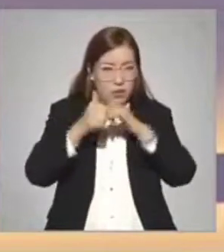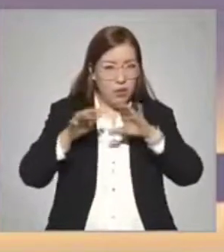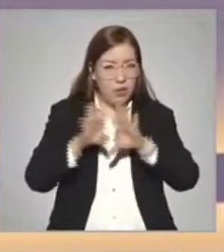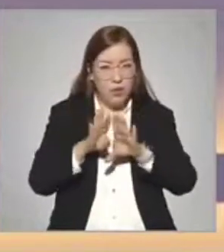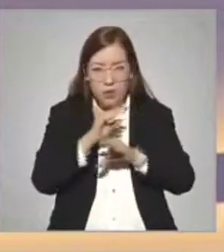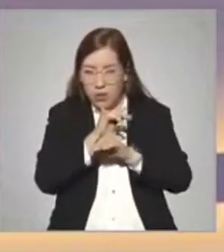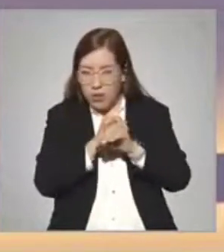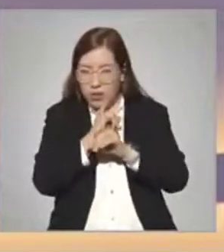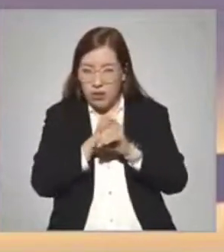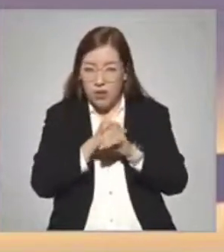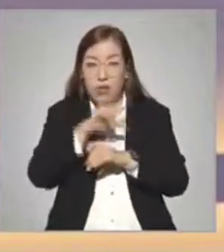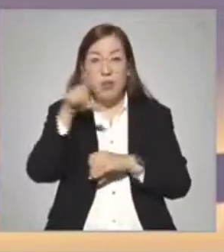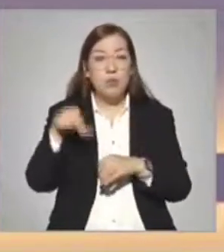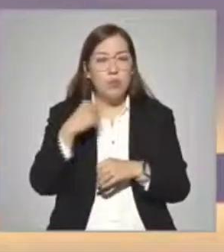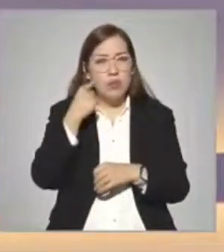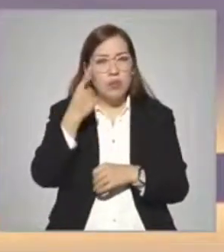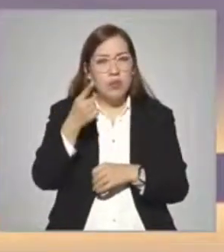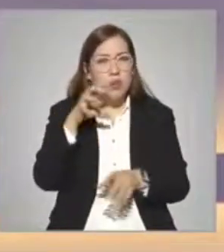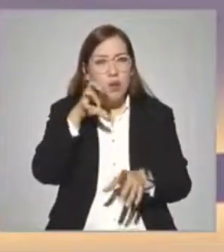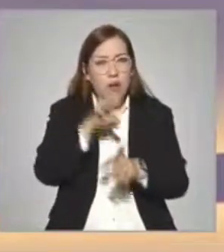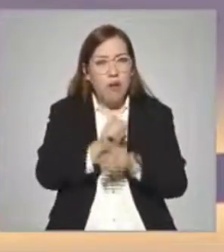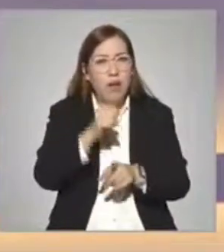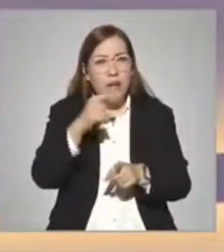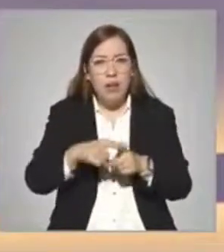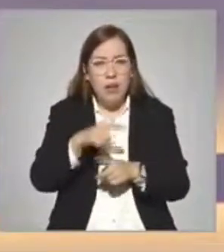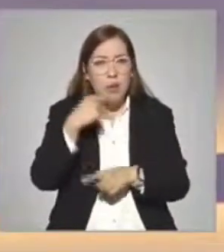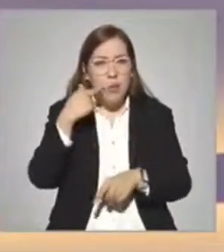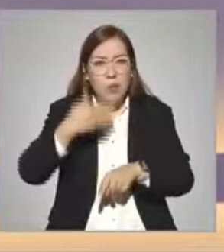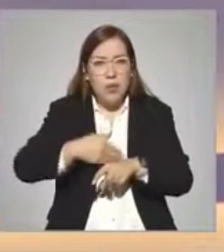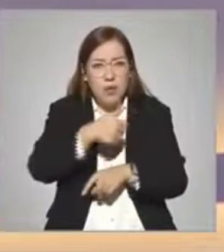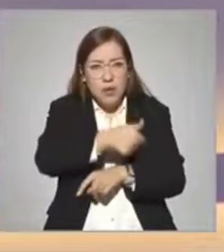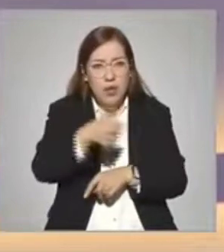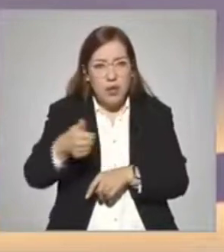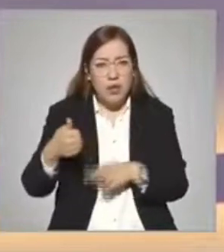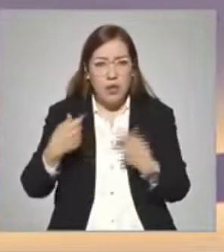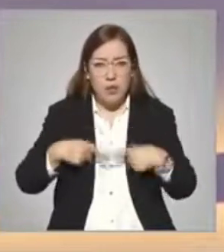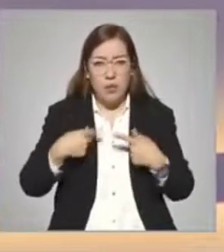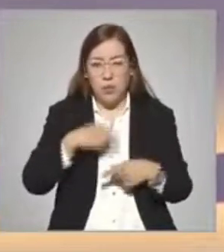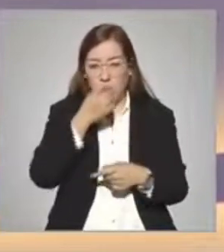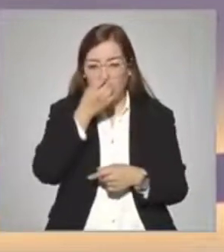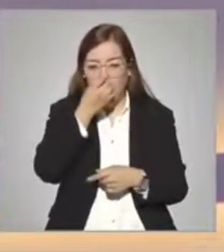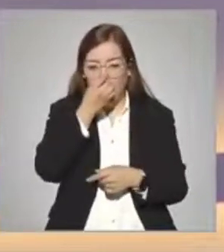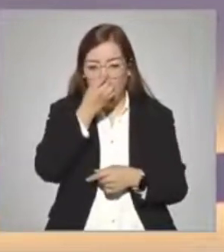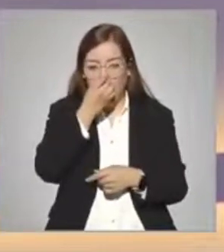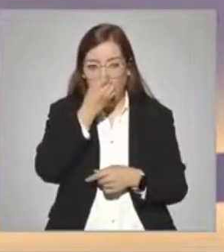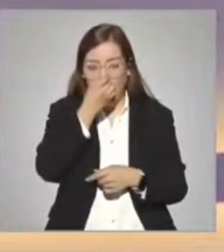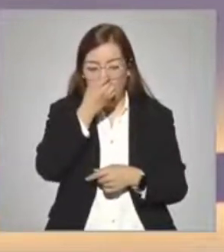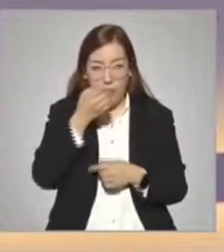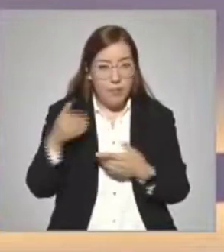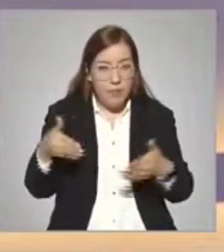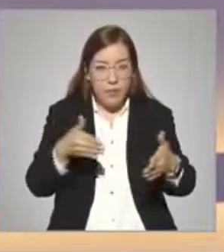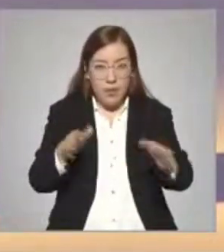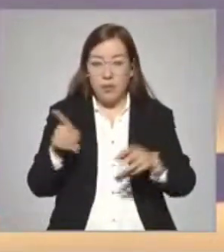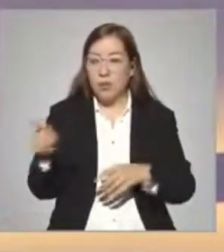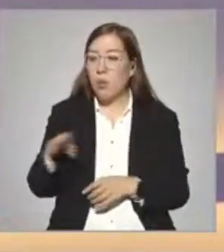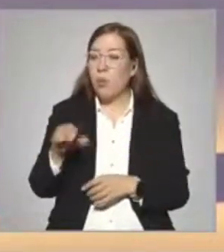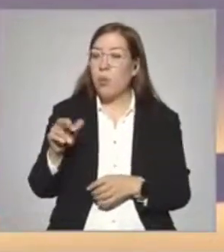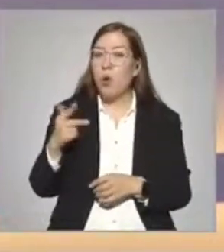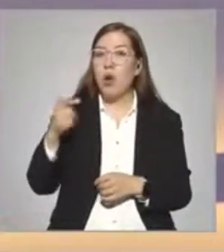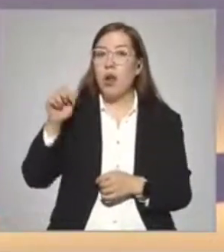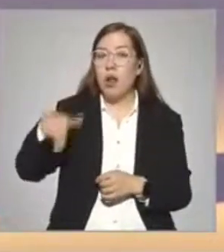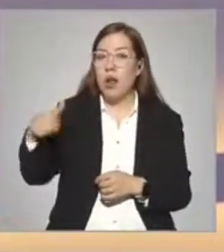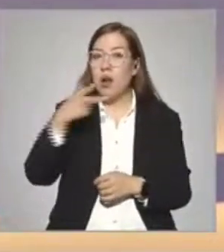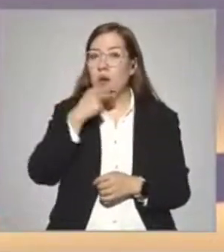mismo tiempo. Cuando vayas tras las pistas que va dejando cada uno y cada una de las sospechosas, en el camino de Morgan, un